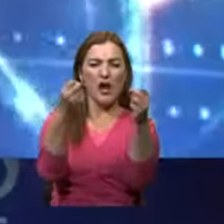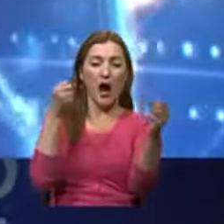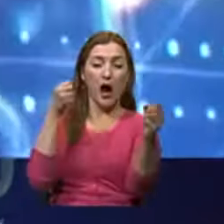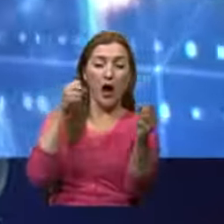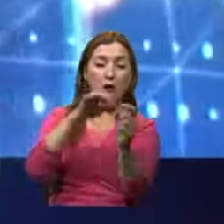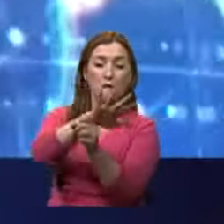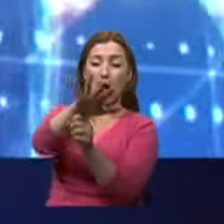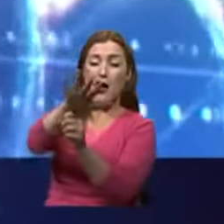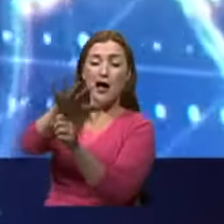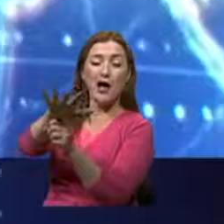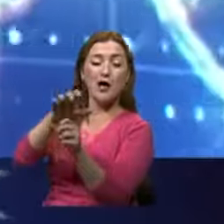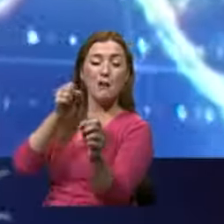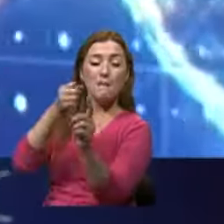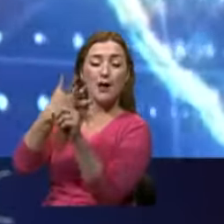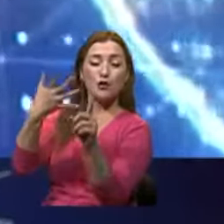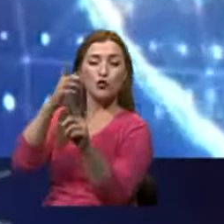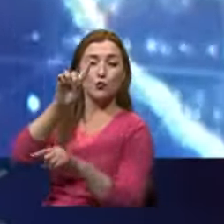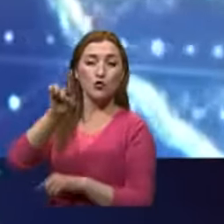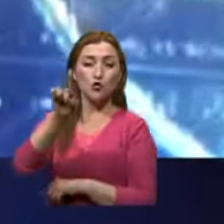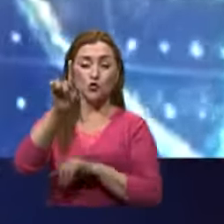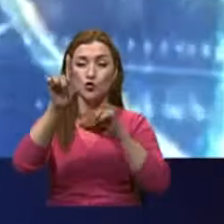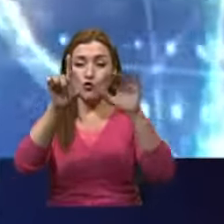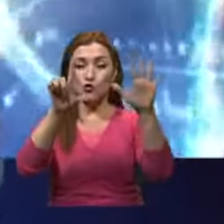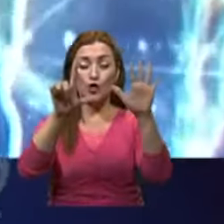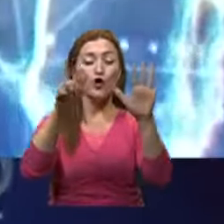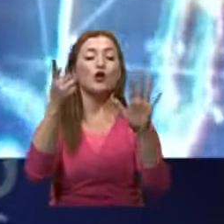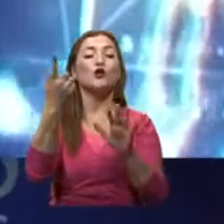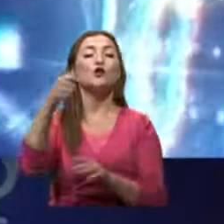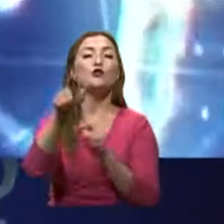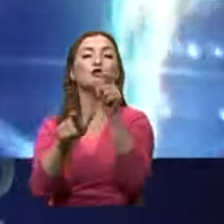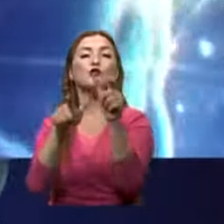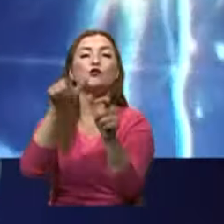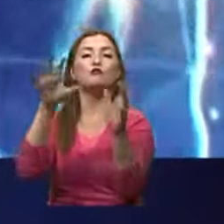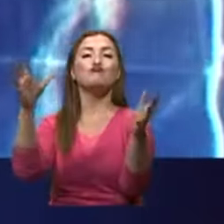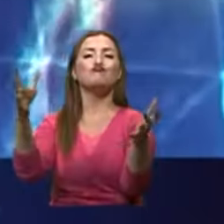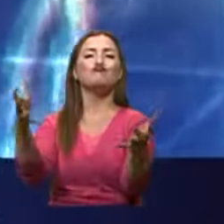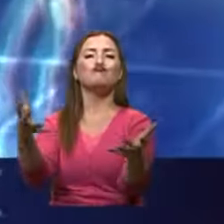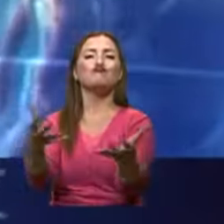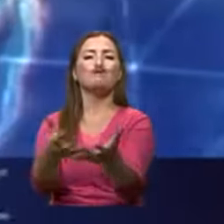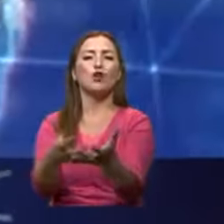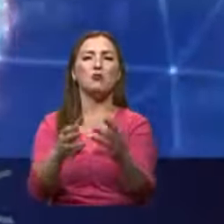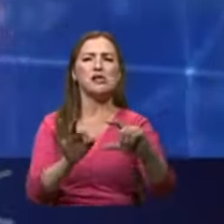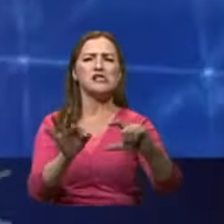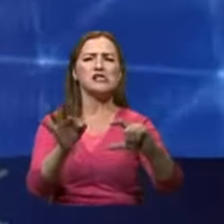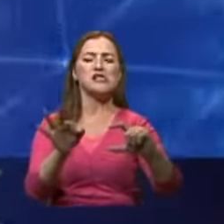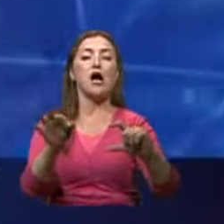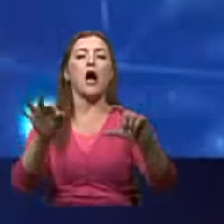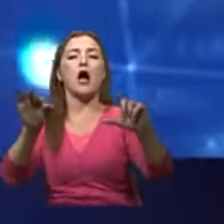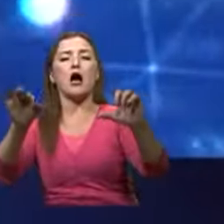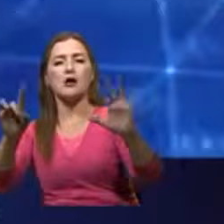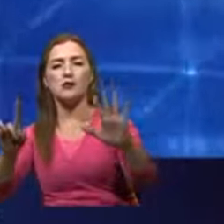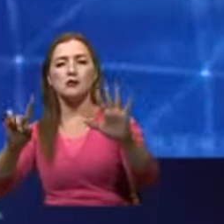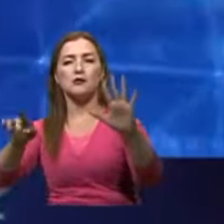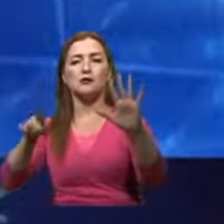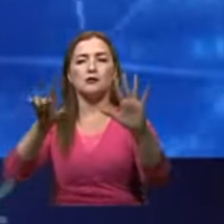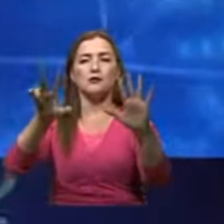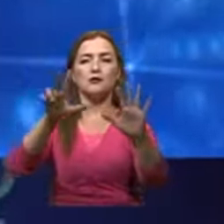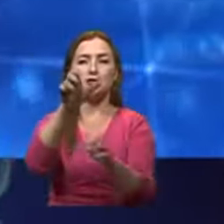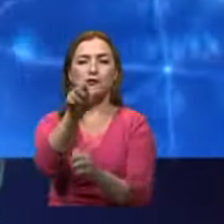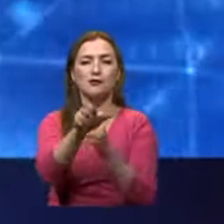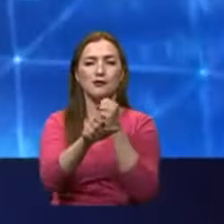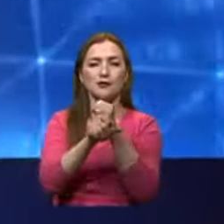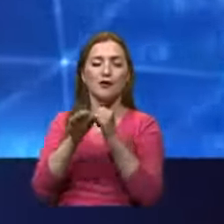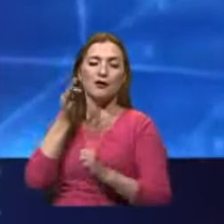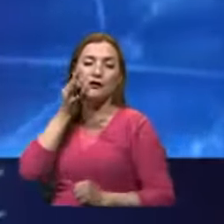de personas en todo el planeta. Y vean ustedes que se estima que esta cifra suba hasta 6.3 millones en el 2050 debido